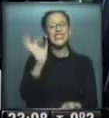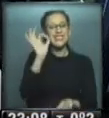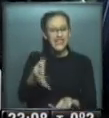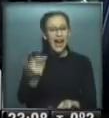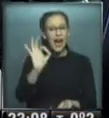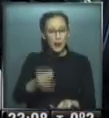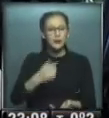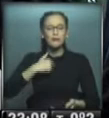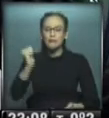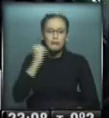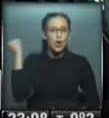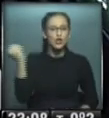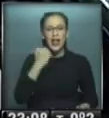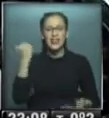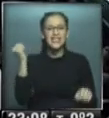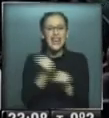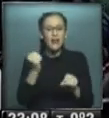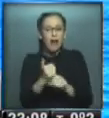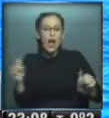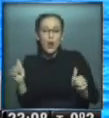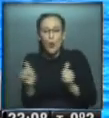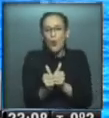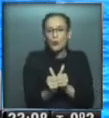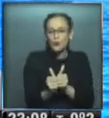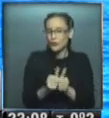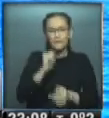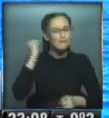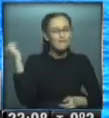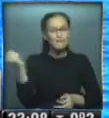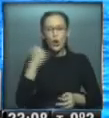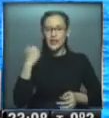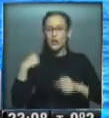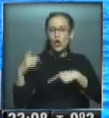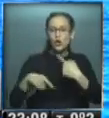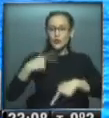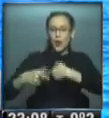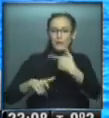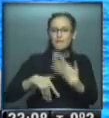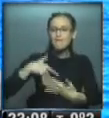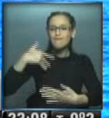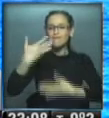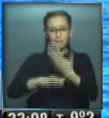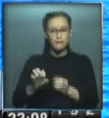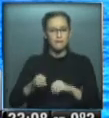la unidad es el único camino para poder seguir creciendo como lo hacemos en paz.